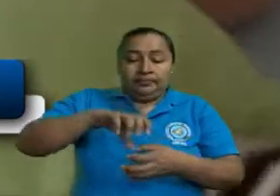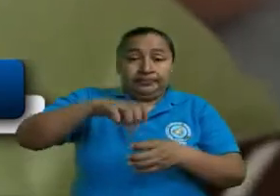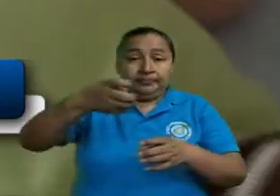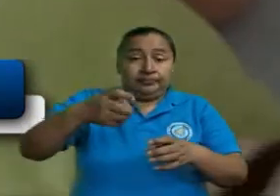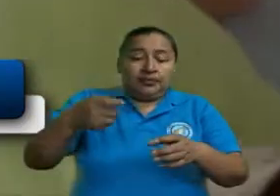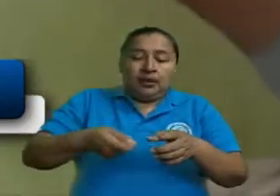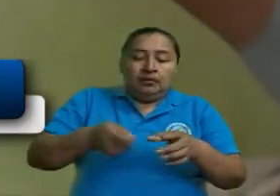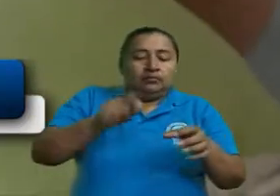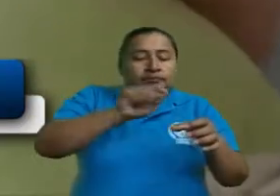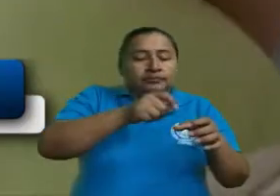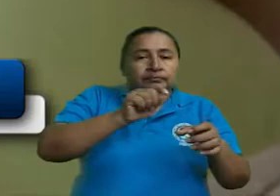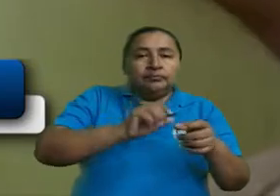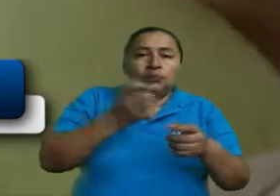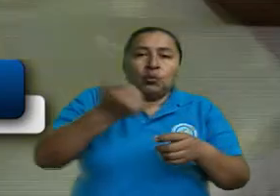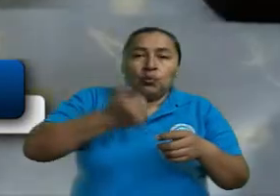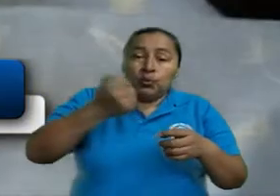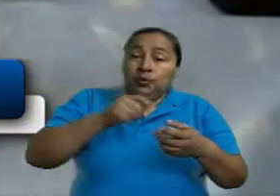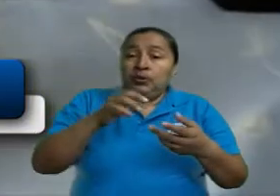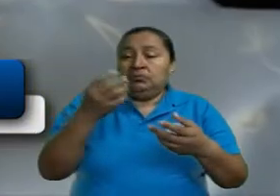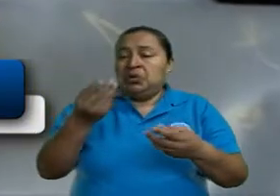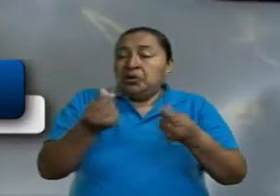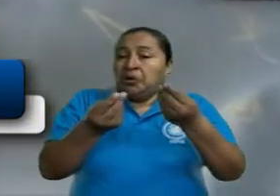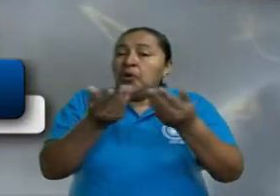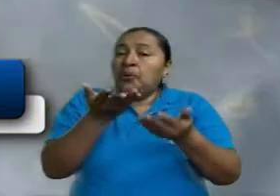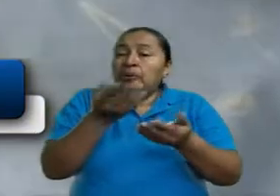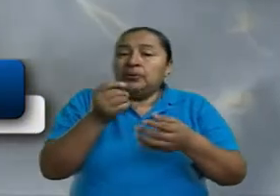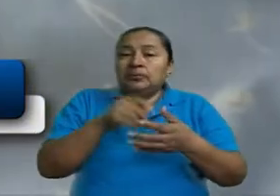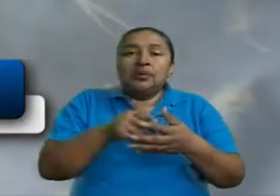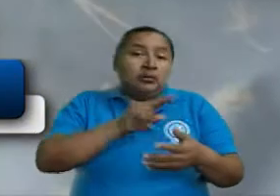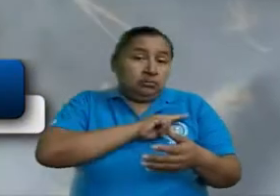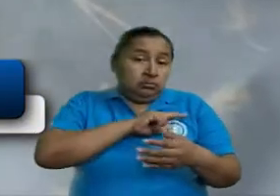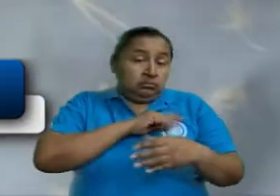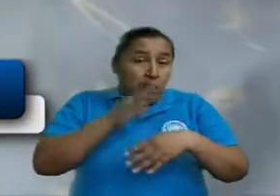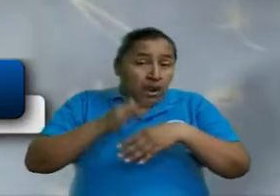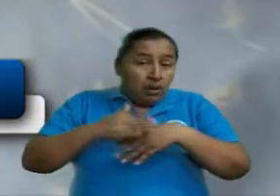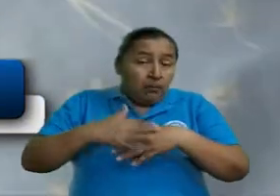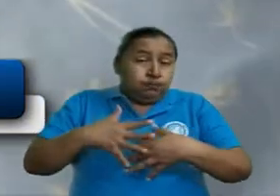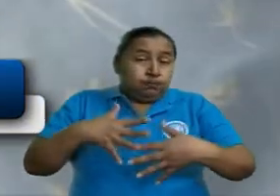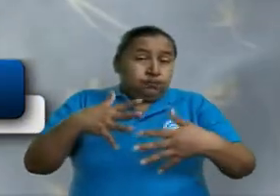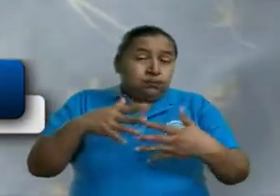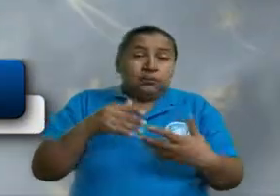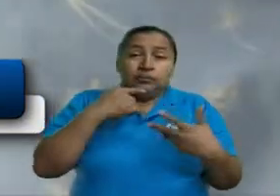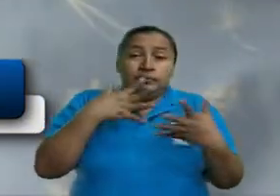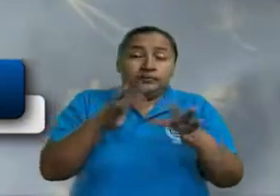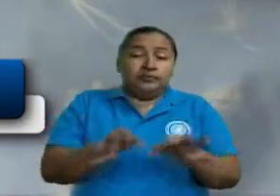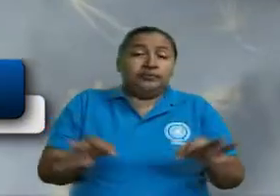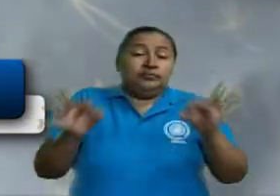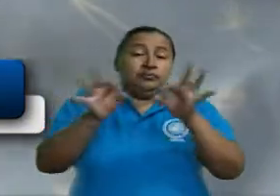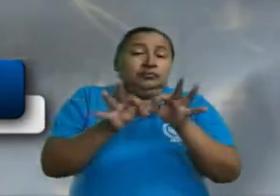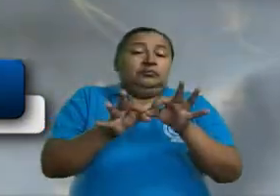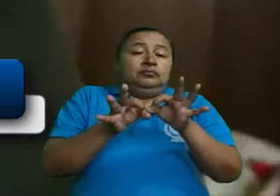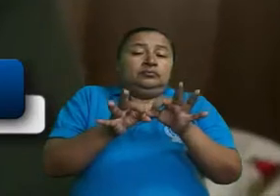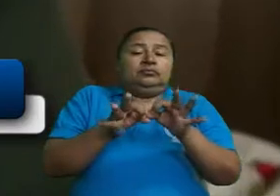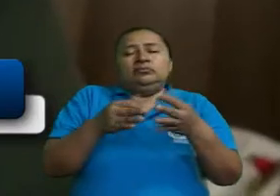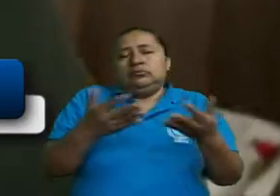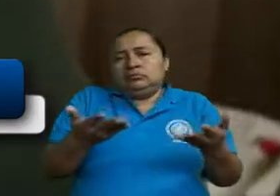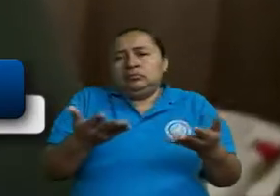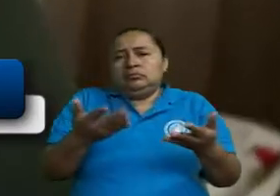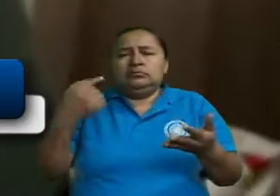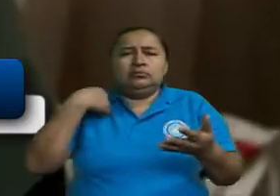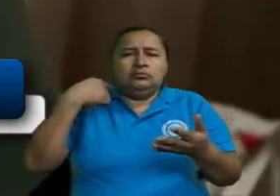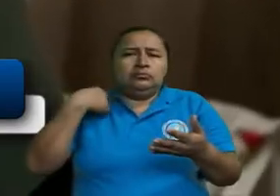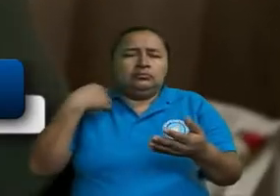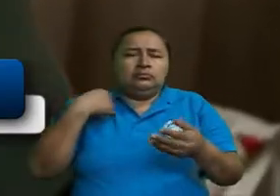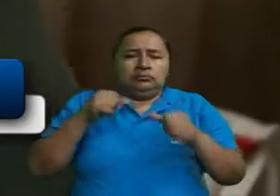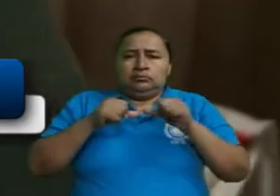de leche o la leche en polvo también produce cólico, doctora. Por eso es importante siempre